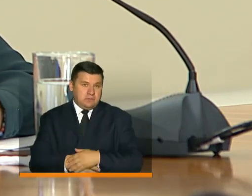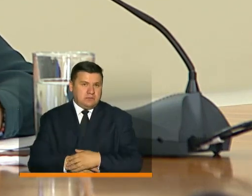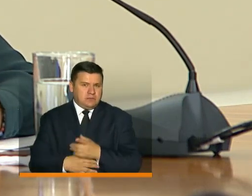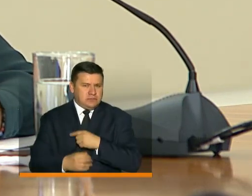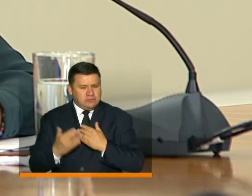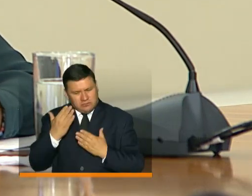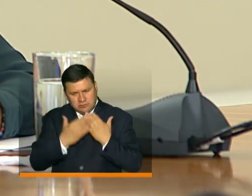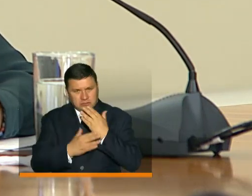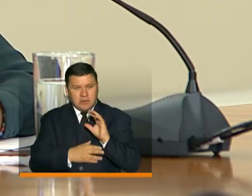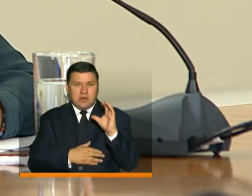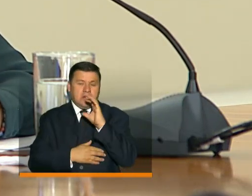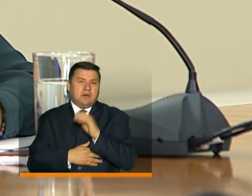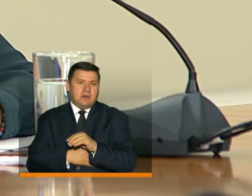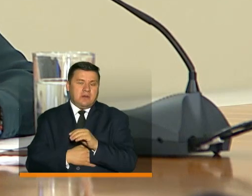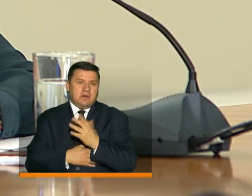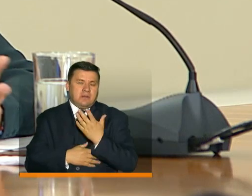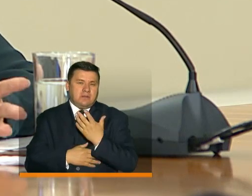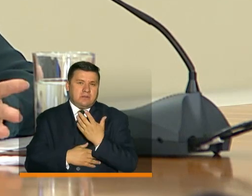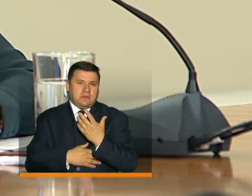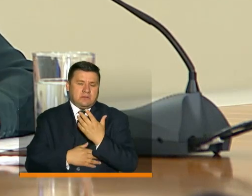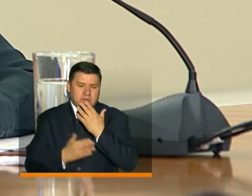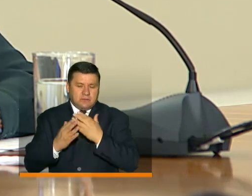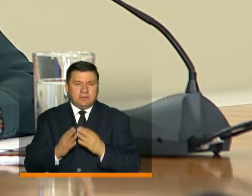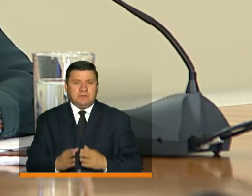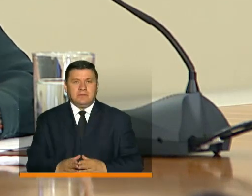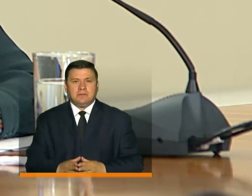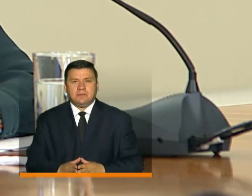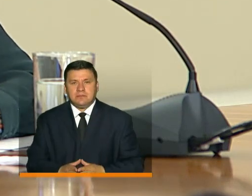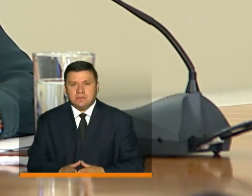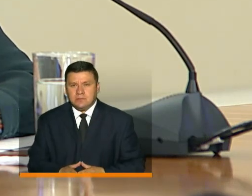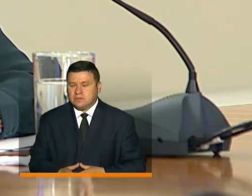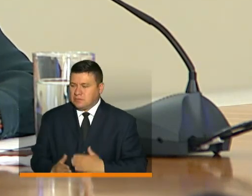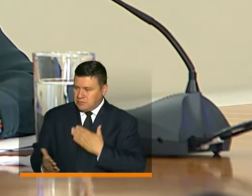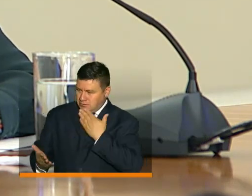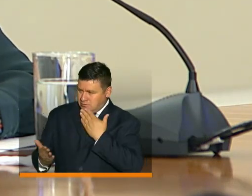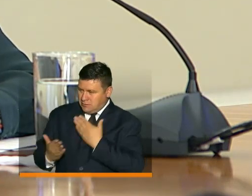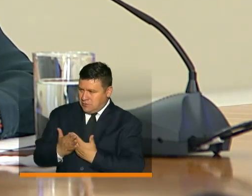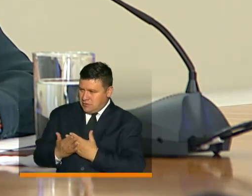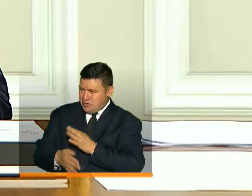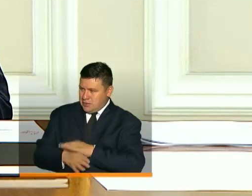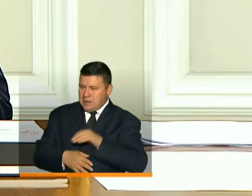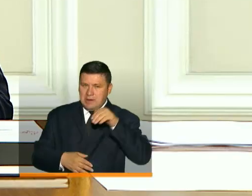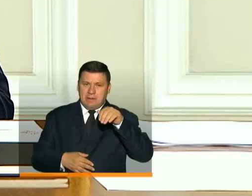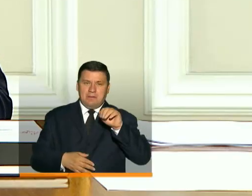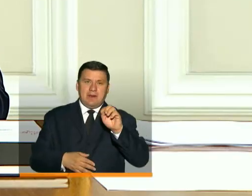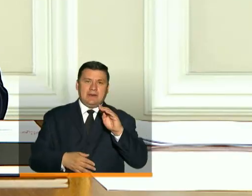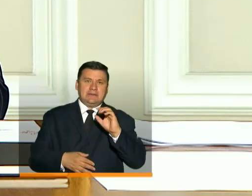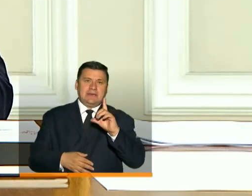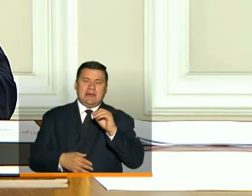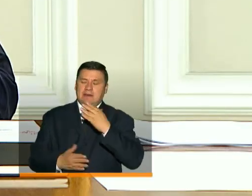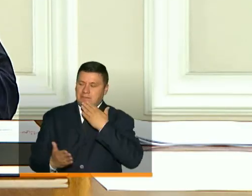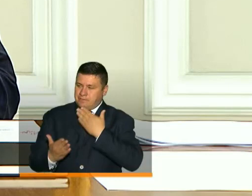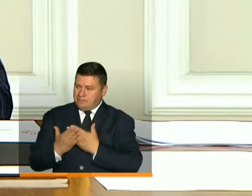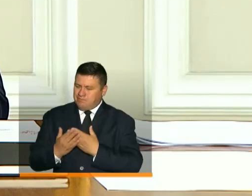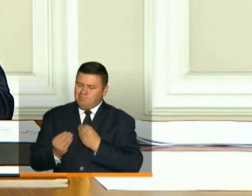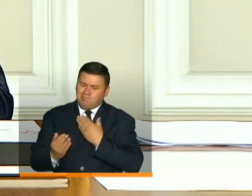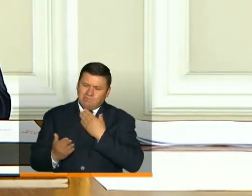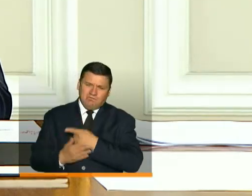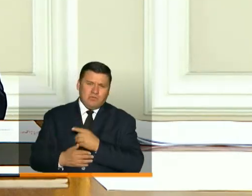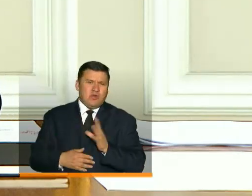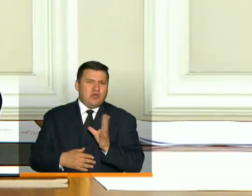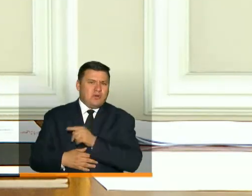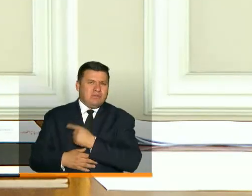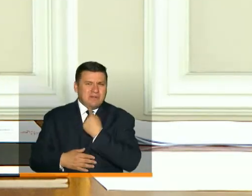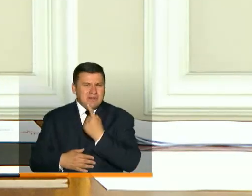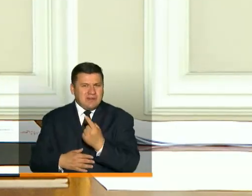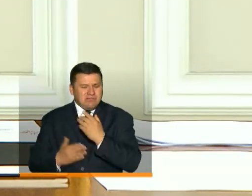gran estudio país a nivel de seroprevalencia. Gracias, doctora Marcela. Yo quiero agradecerle porque todo eso que